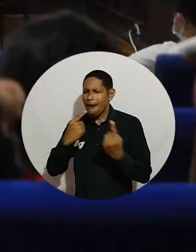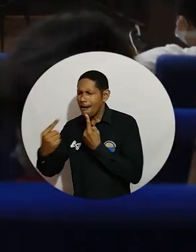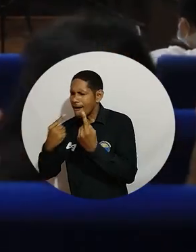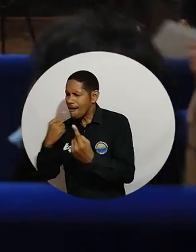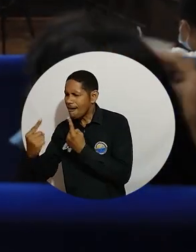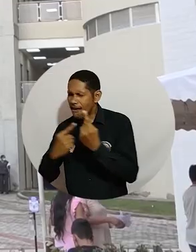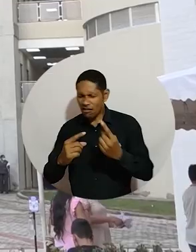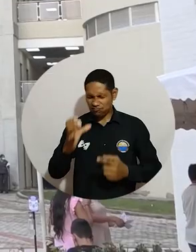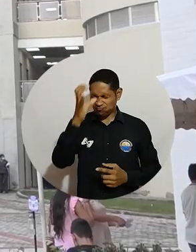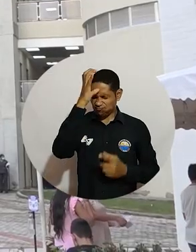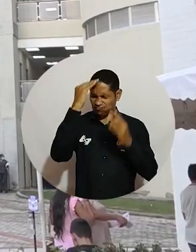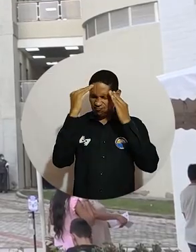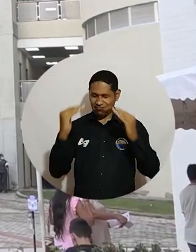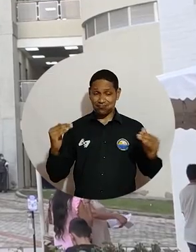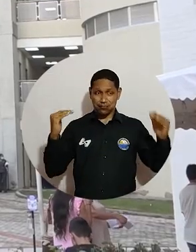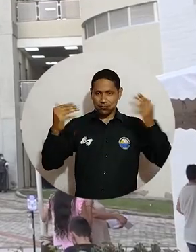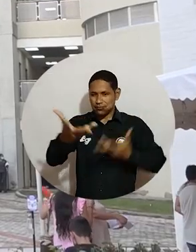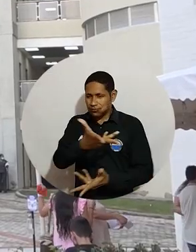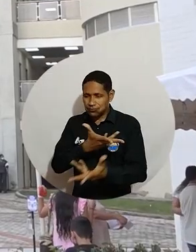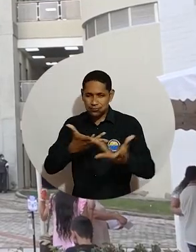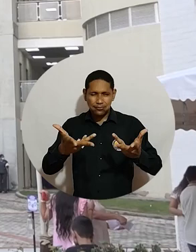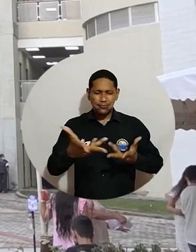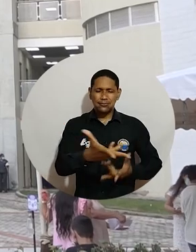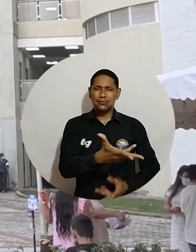de saberes.